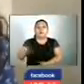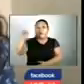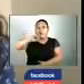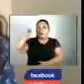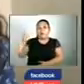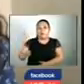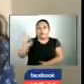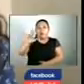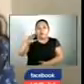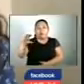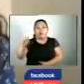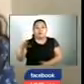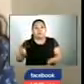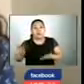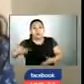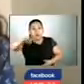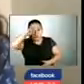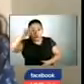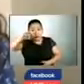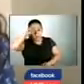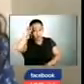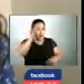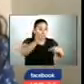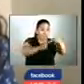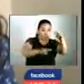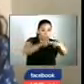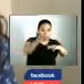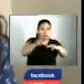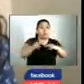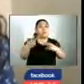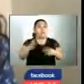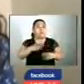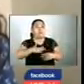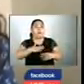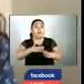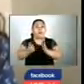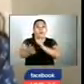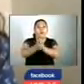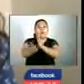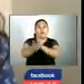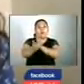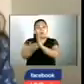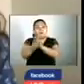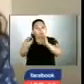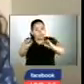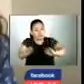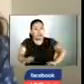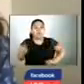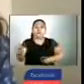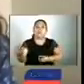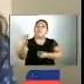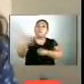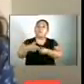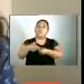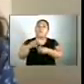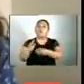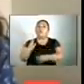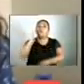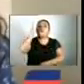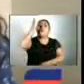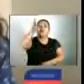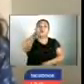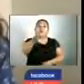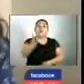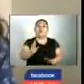latinos por ejemplo se dedica al área a la construcción tenemos las habilidades necesarias para participar en este futuro de energía